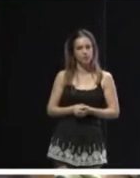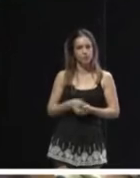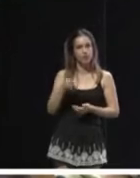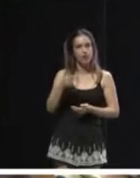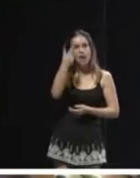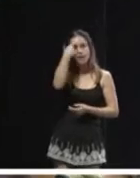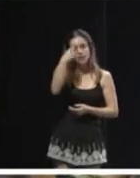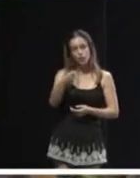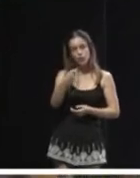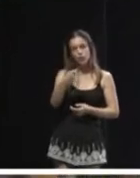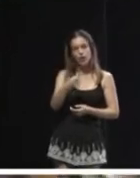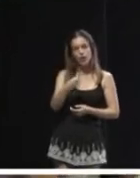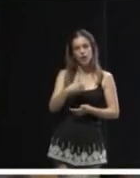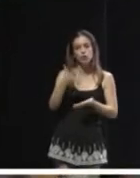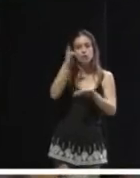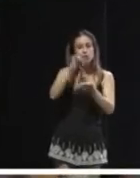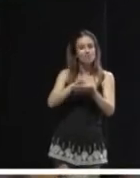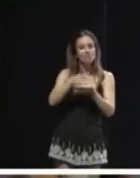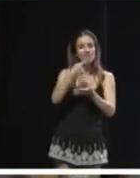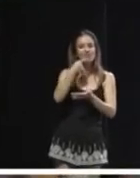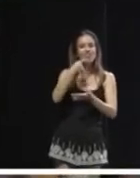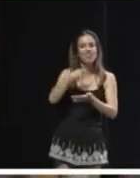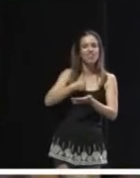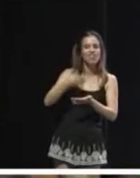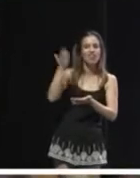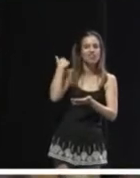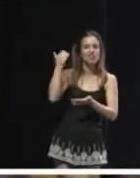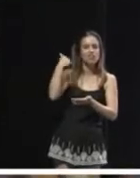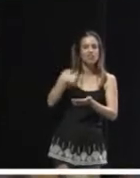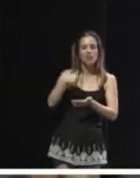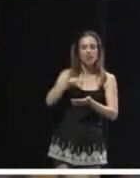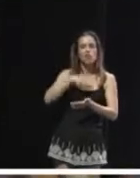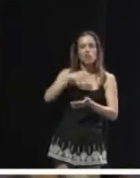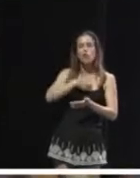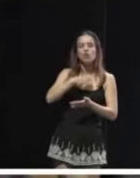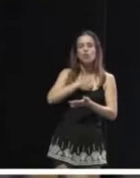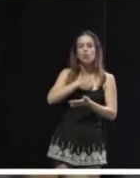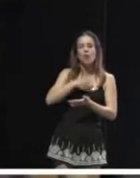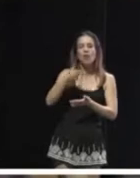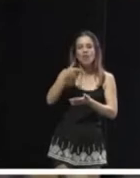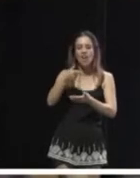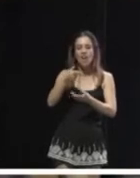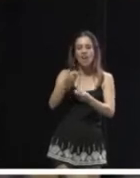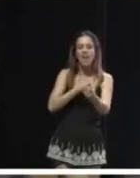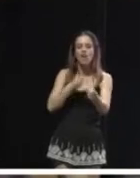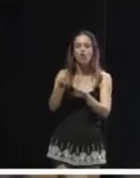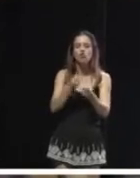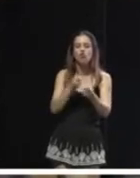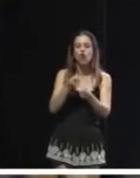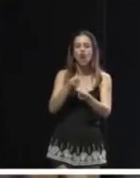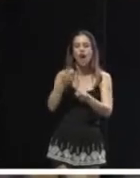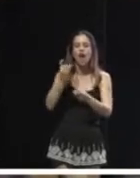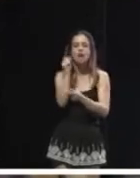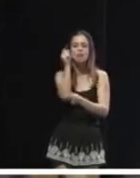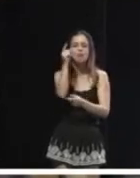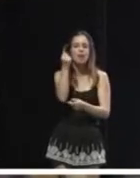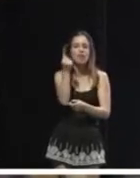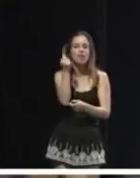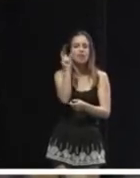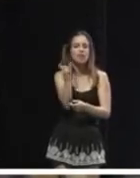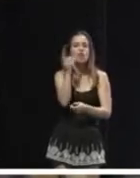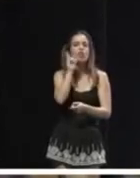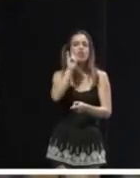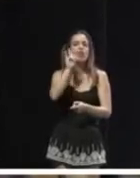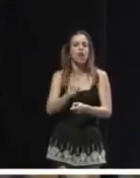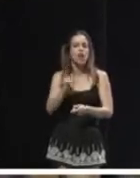Recordad cuando nos decían que no se podía intervenir el precio de la luz. Nos llegaron a decir que